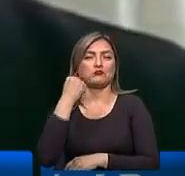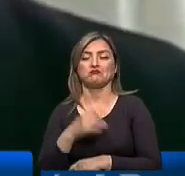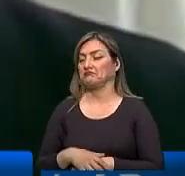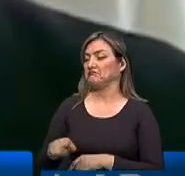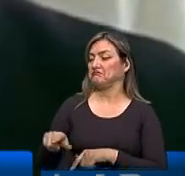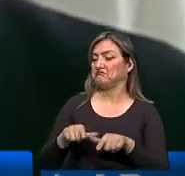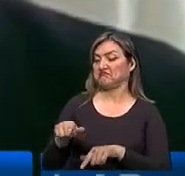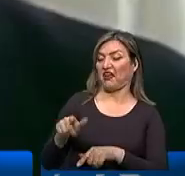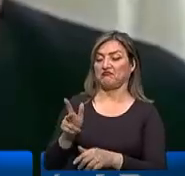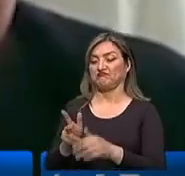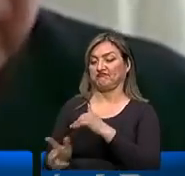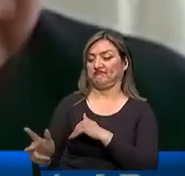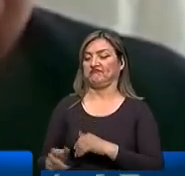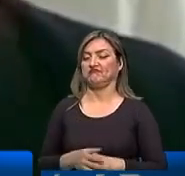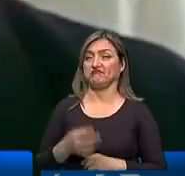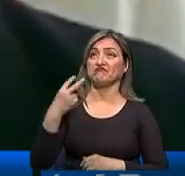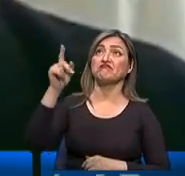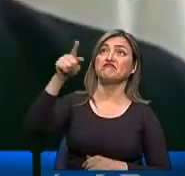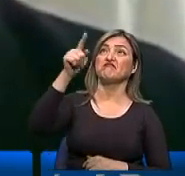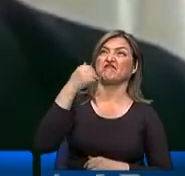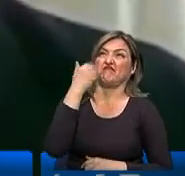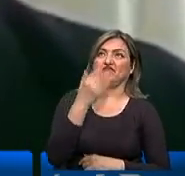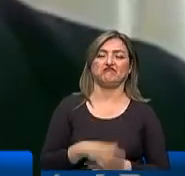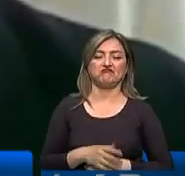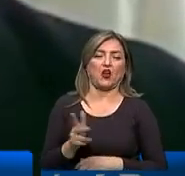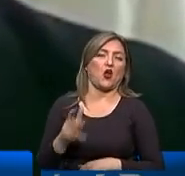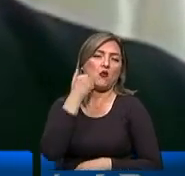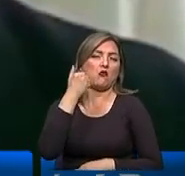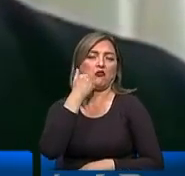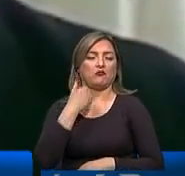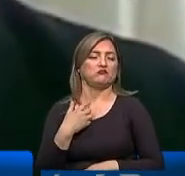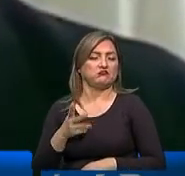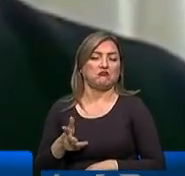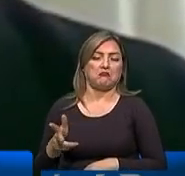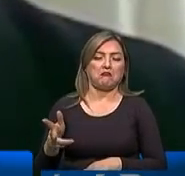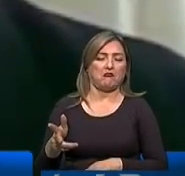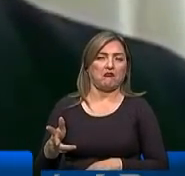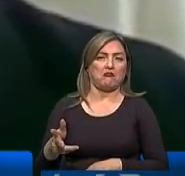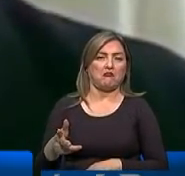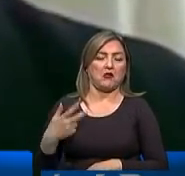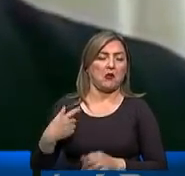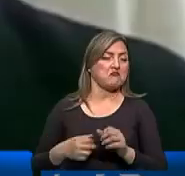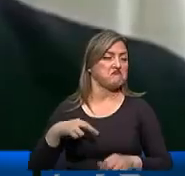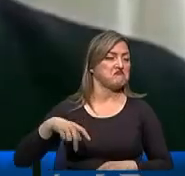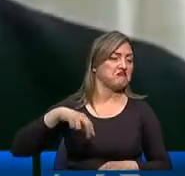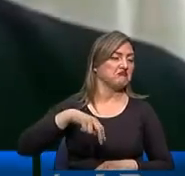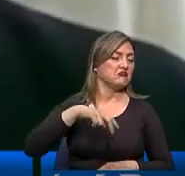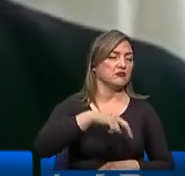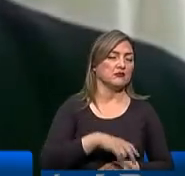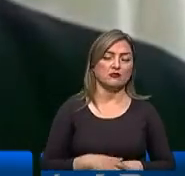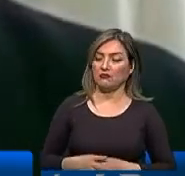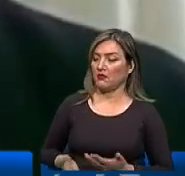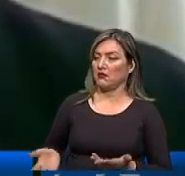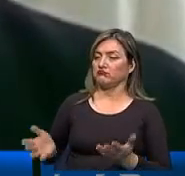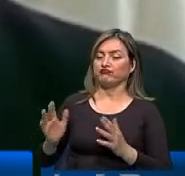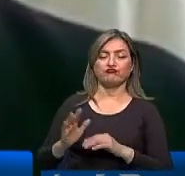lugares, por decirle, en las calles peatonales del Centro Histórico, ¿no? Se alinean al lado